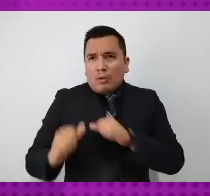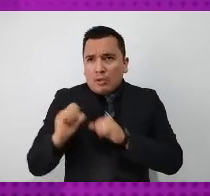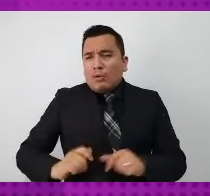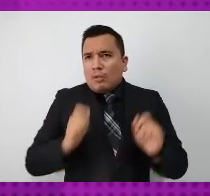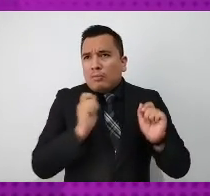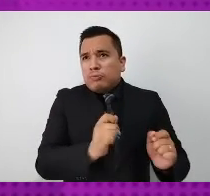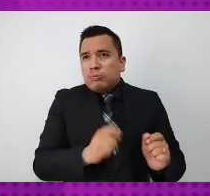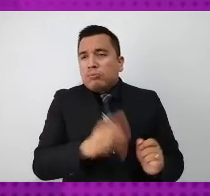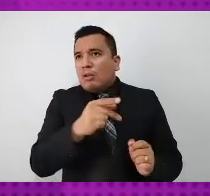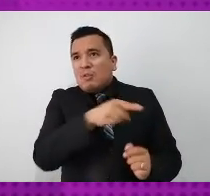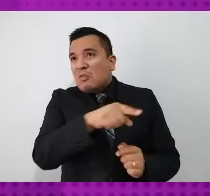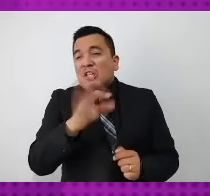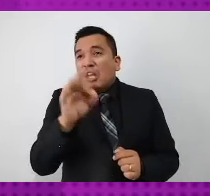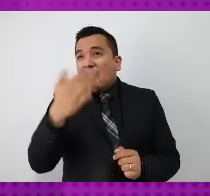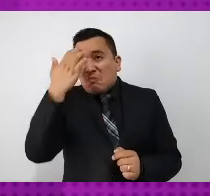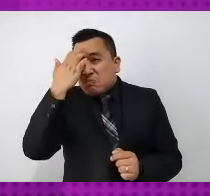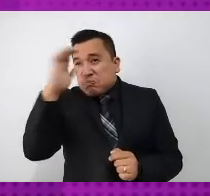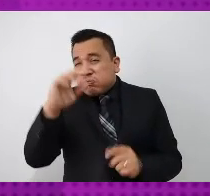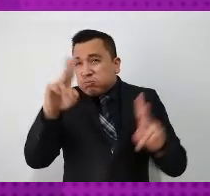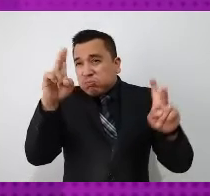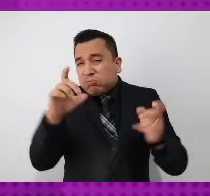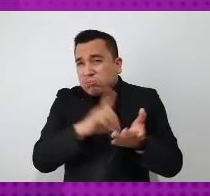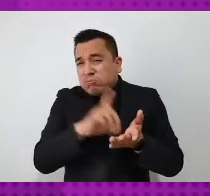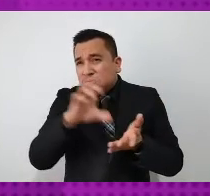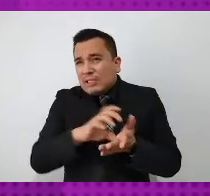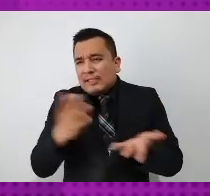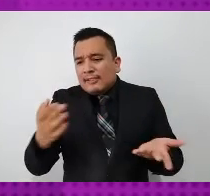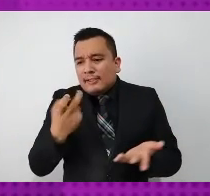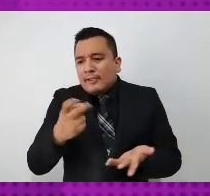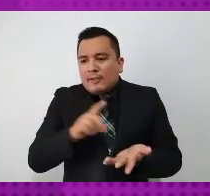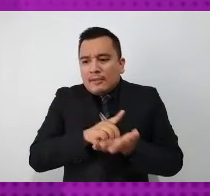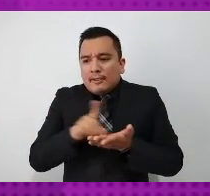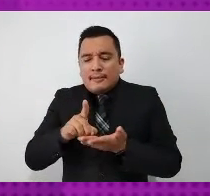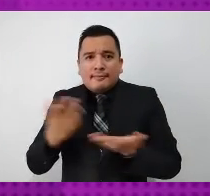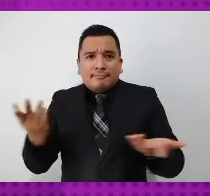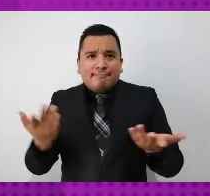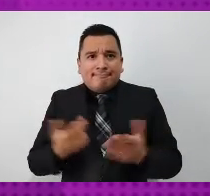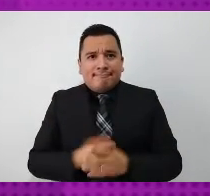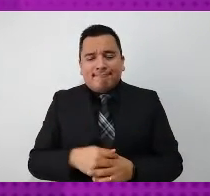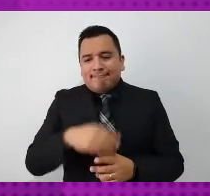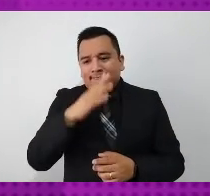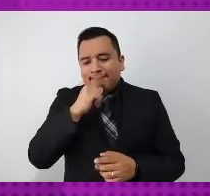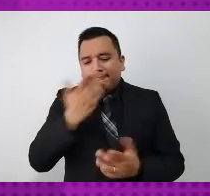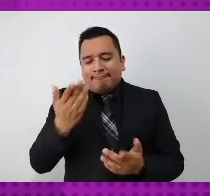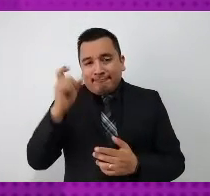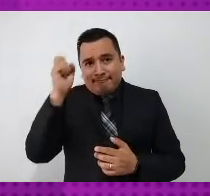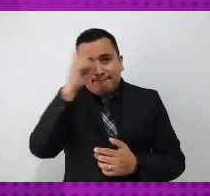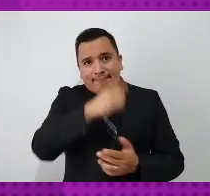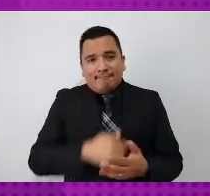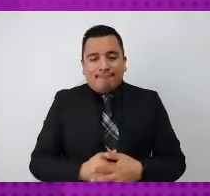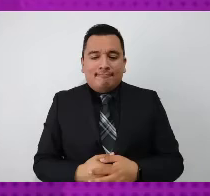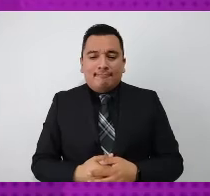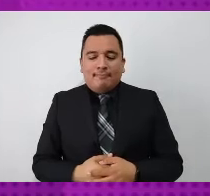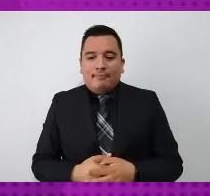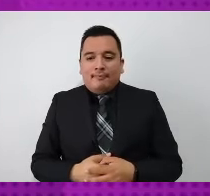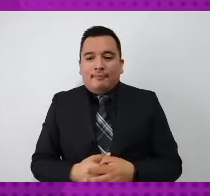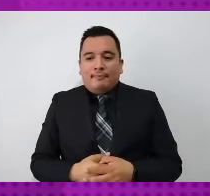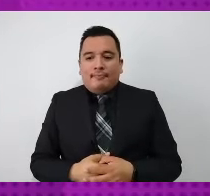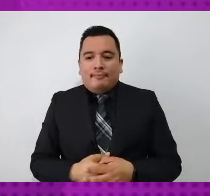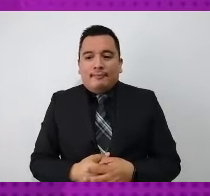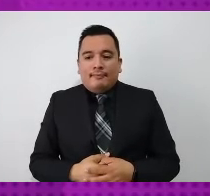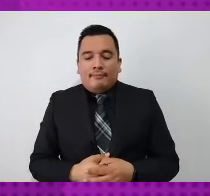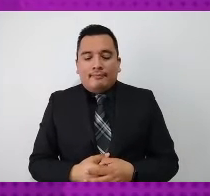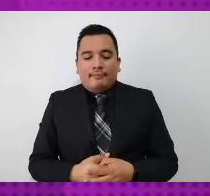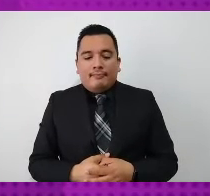leyes o que pueda haber un estado de derecho o que puedan hacer valer precisamente éste los derechos de todas las personas con este caso con